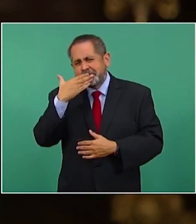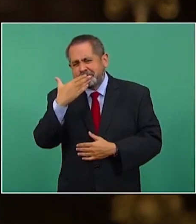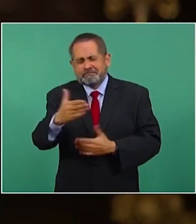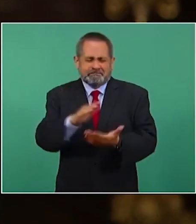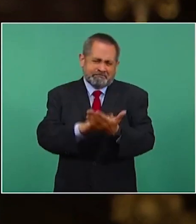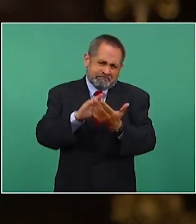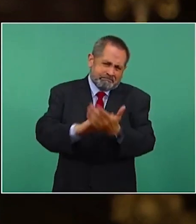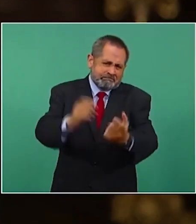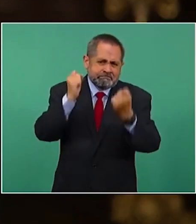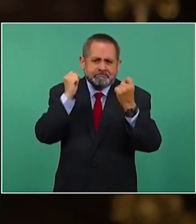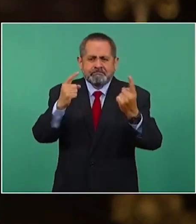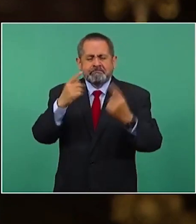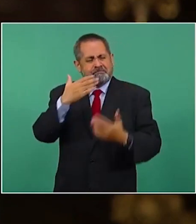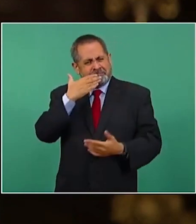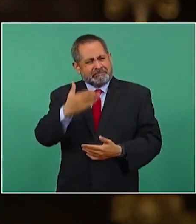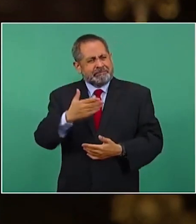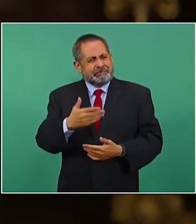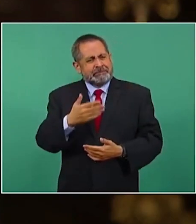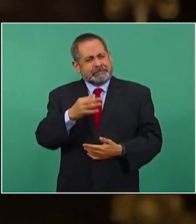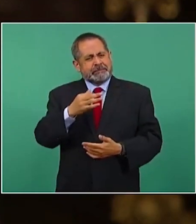algunos párrafos un poco,